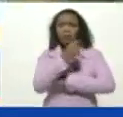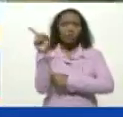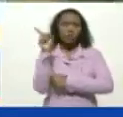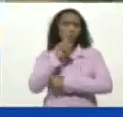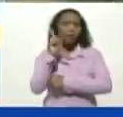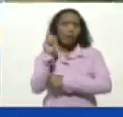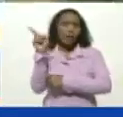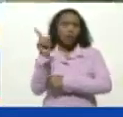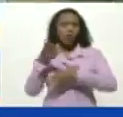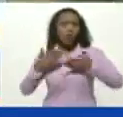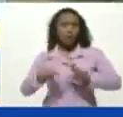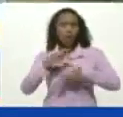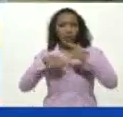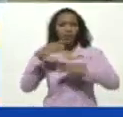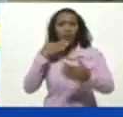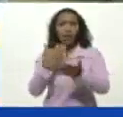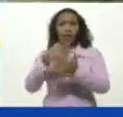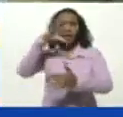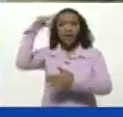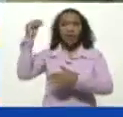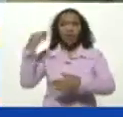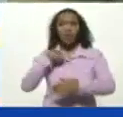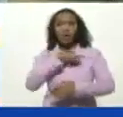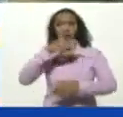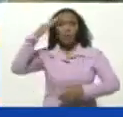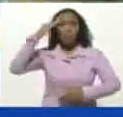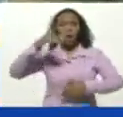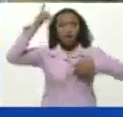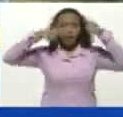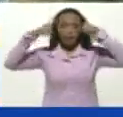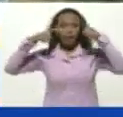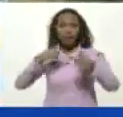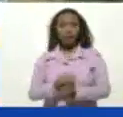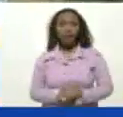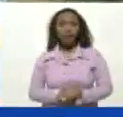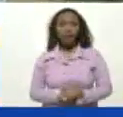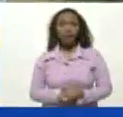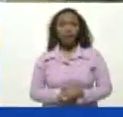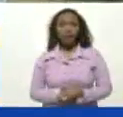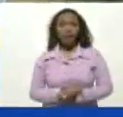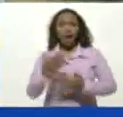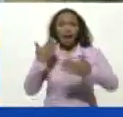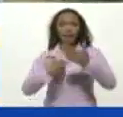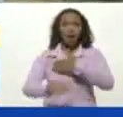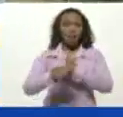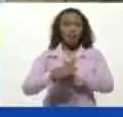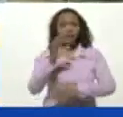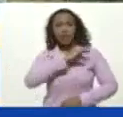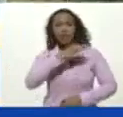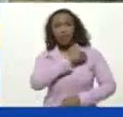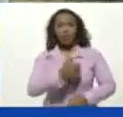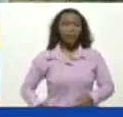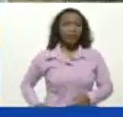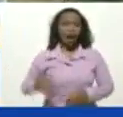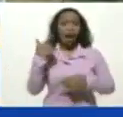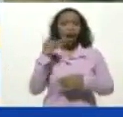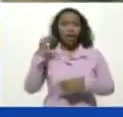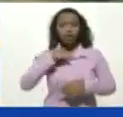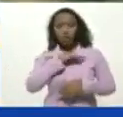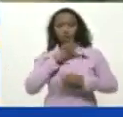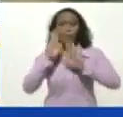Para eso nació la revolución y gracias a Dios nuestro comandante Chávez. Y vamos para adelante, señor presidente. Tienes el apoyo